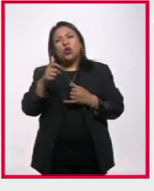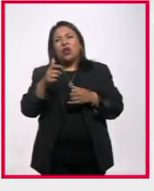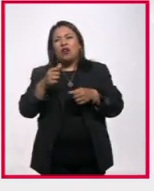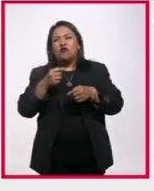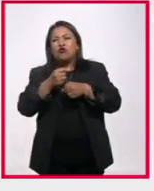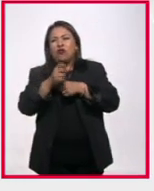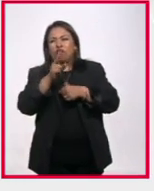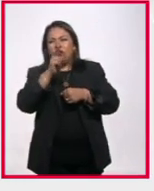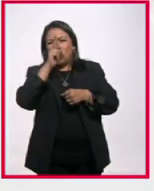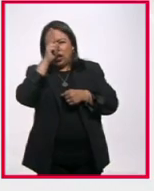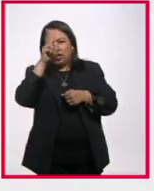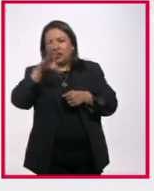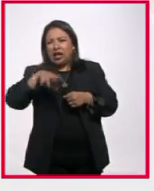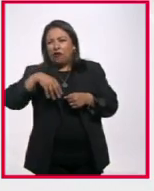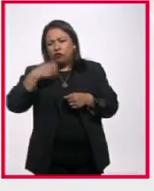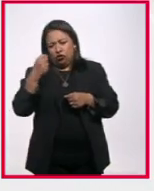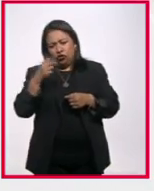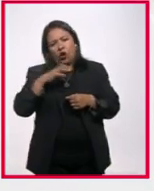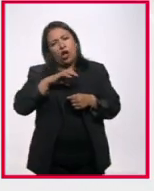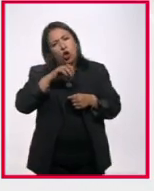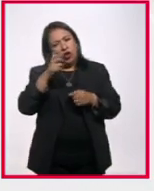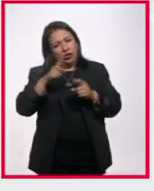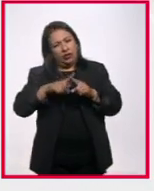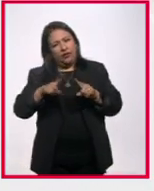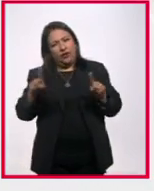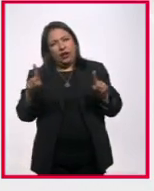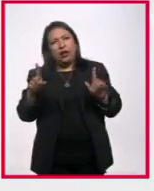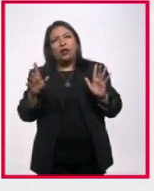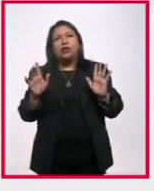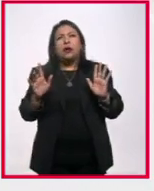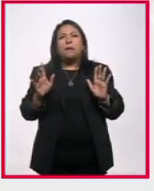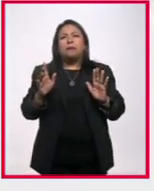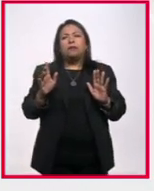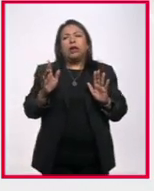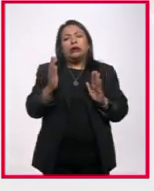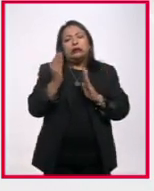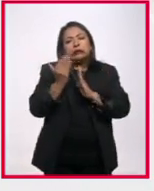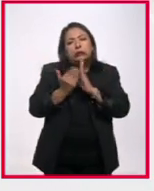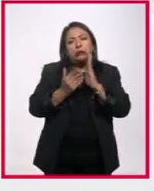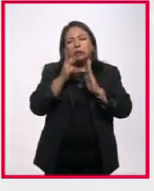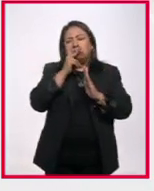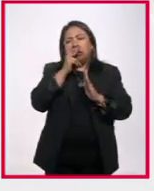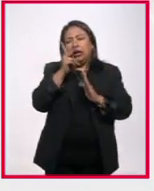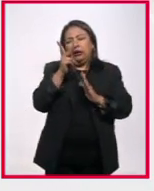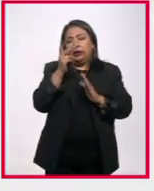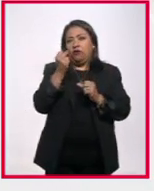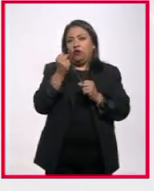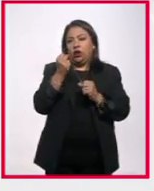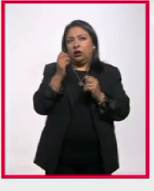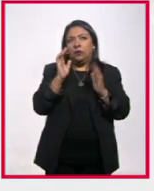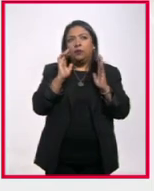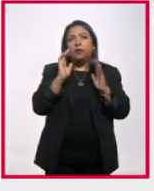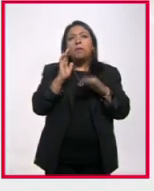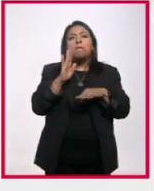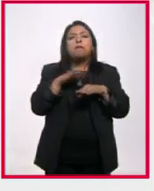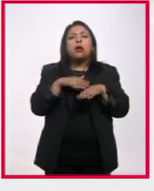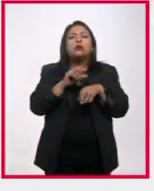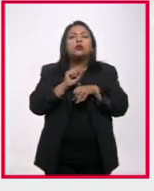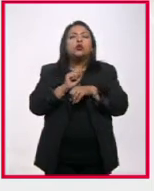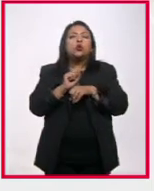violencia o de abuso, digamos, ¿no? Para no usar palabras demasiado fuertes, que es la más